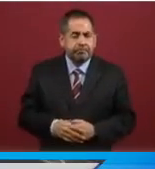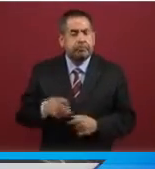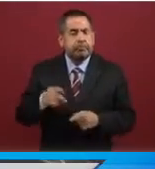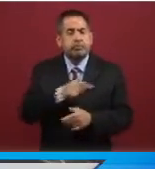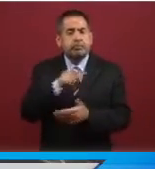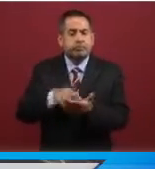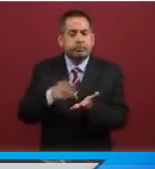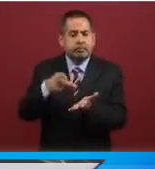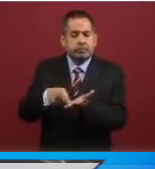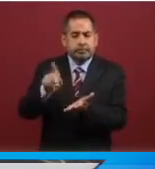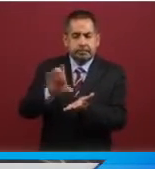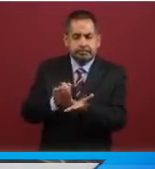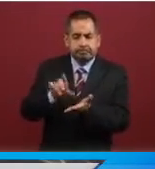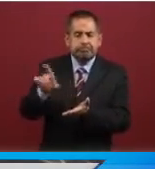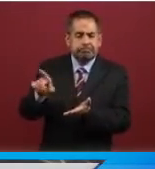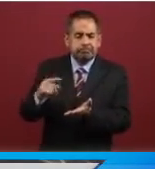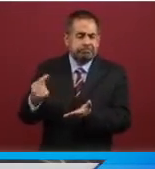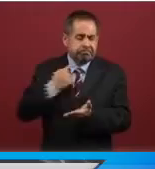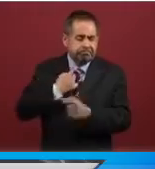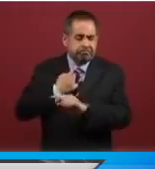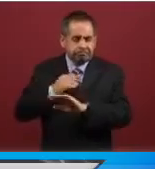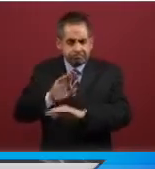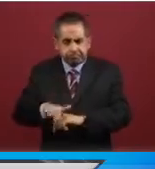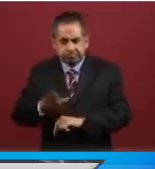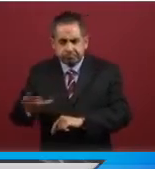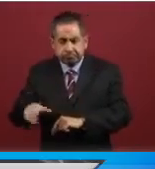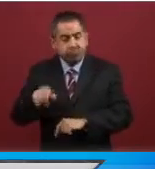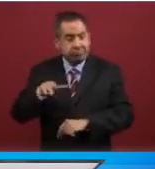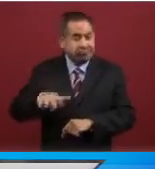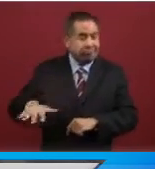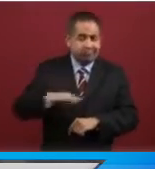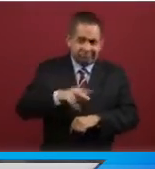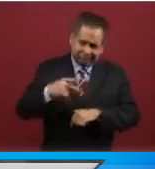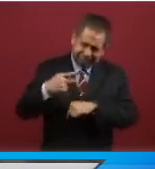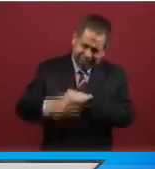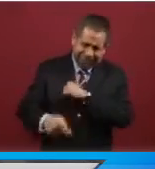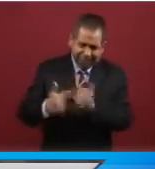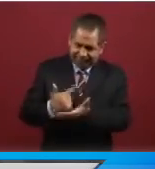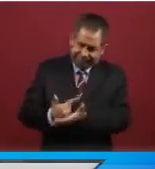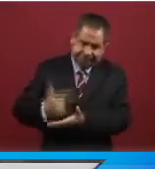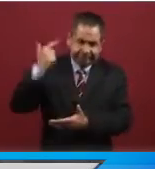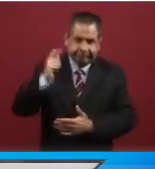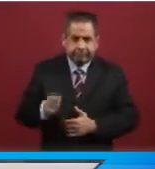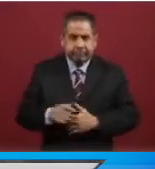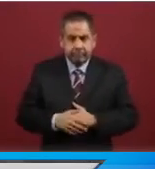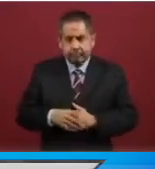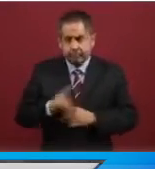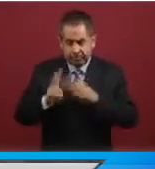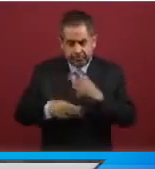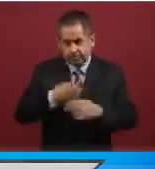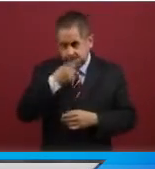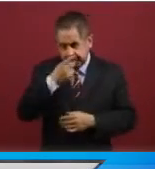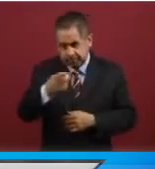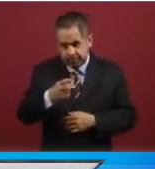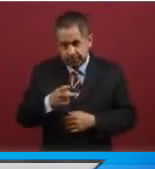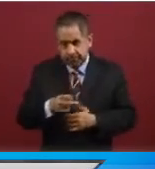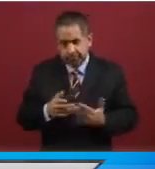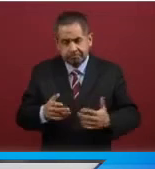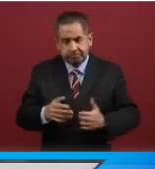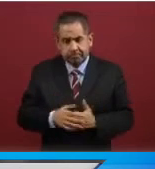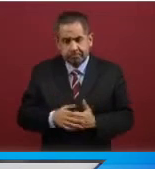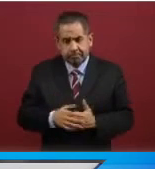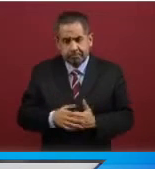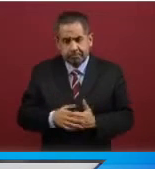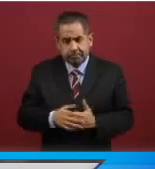Violencia en Quintana Roo. En esa zona es verdaderamente grave lo que ocurre. Y se lo digo de verdad